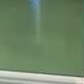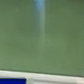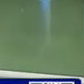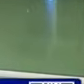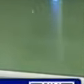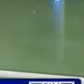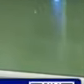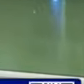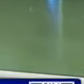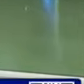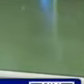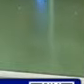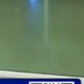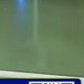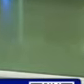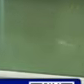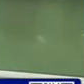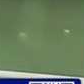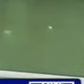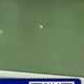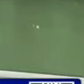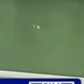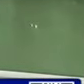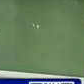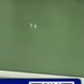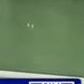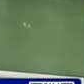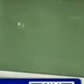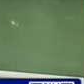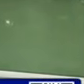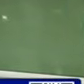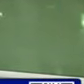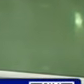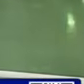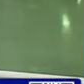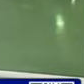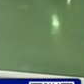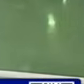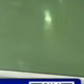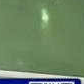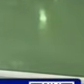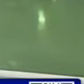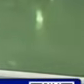con Cristian Tejerina, que se encuentra en la Asamblea, para que nos dé un panorama. Cristian, adelante.